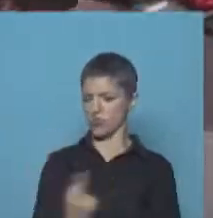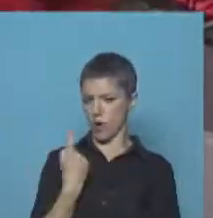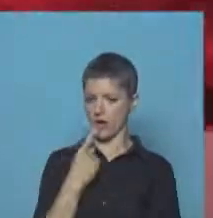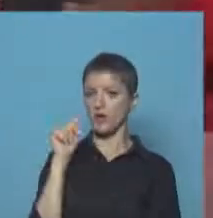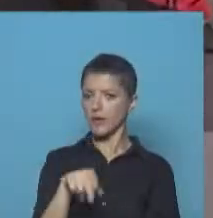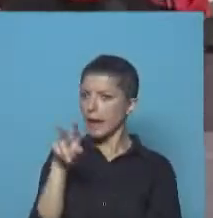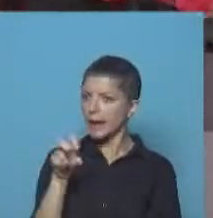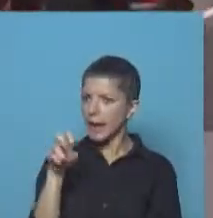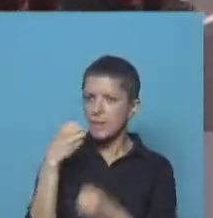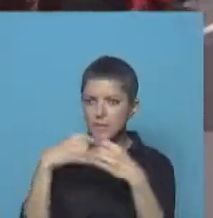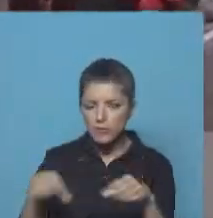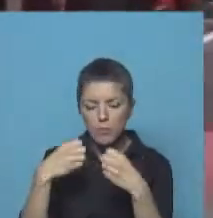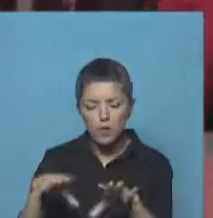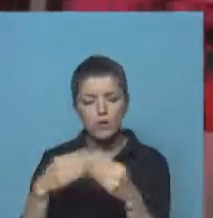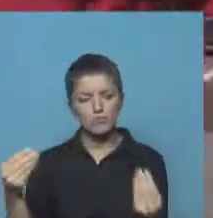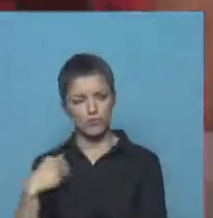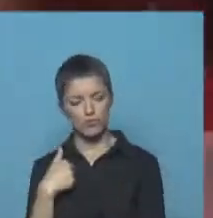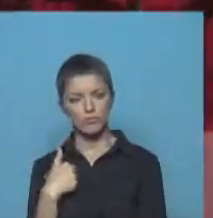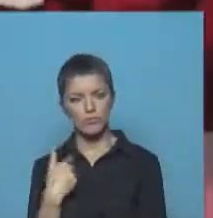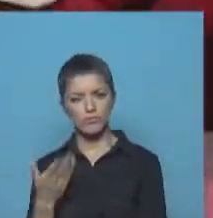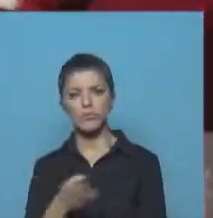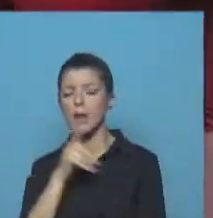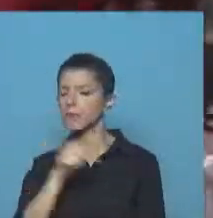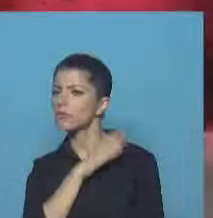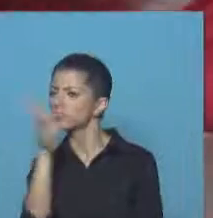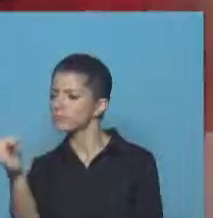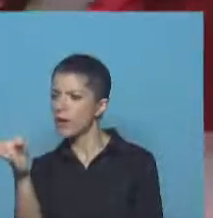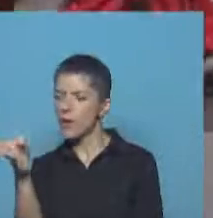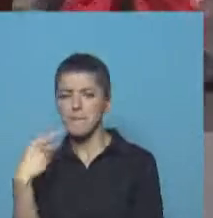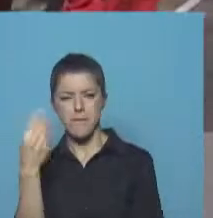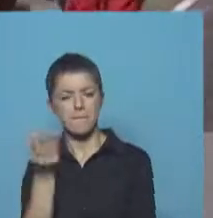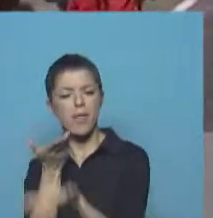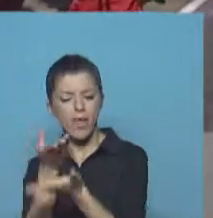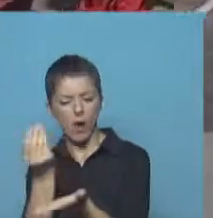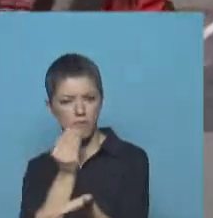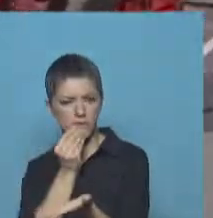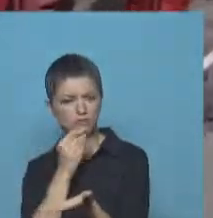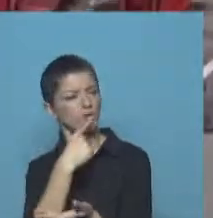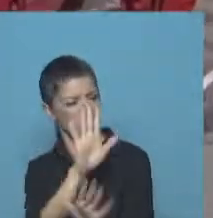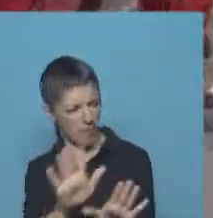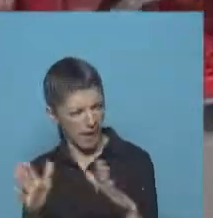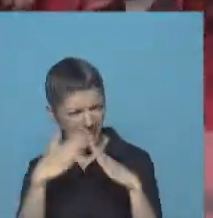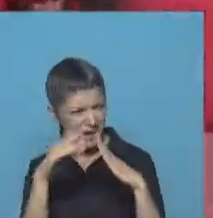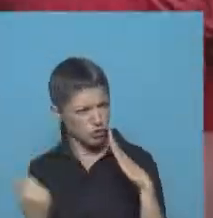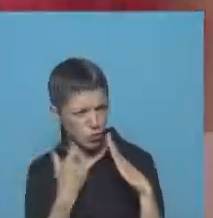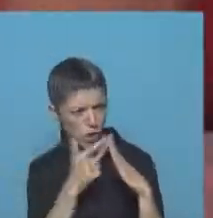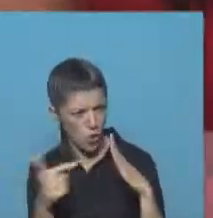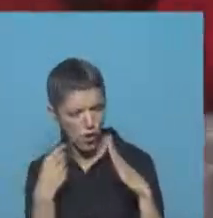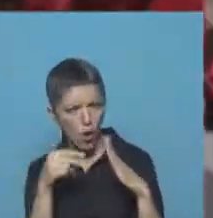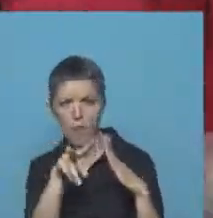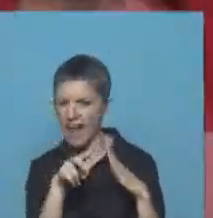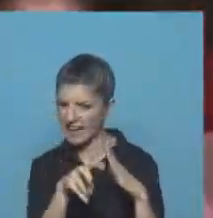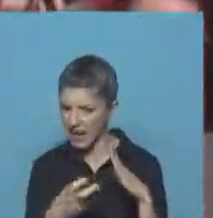a la gente a pedirme comida porque el alquiler era muy alto cuando yo me entero donde estaban viviendo luego eso no tiene dueño entonces nos